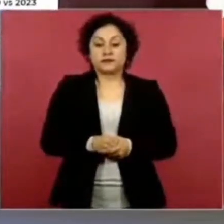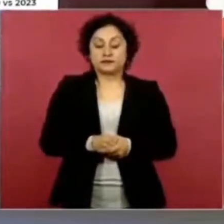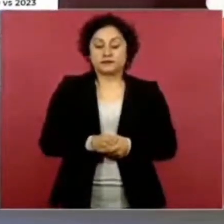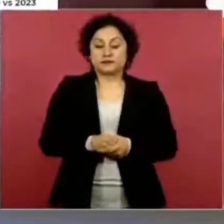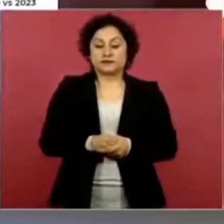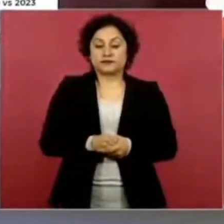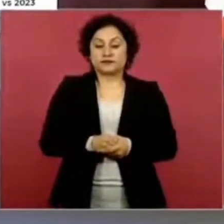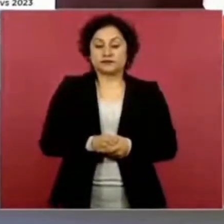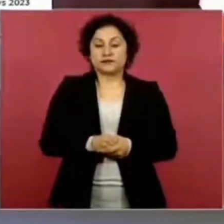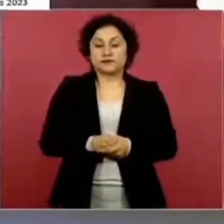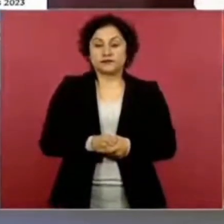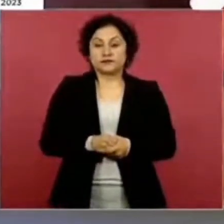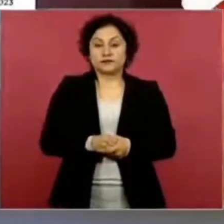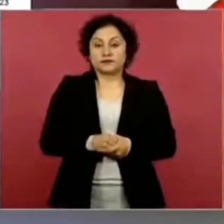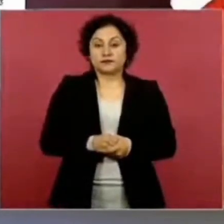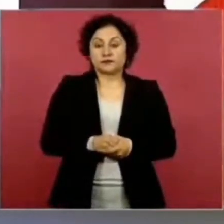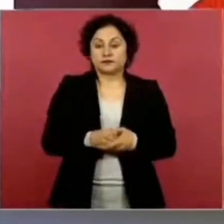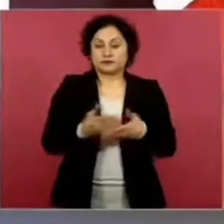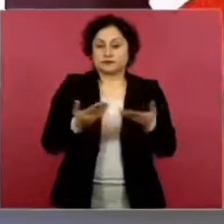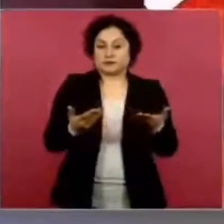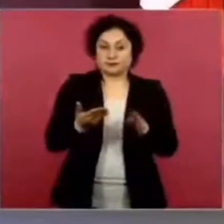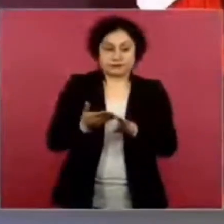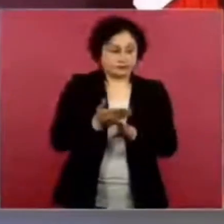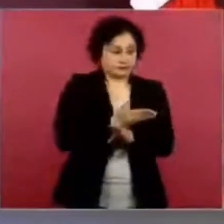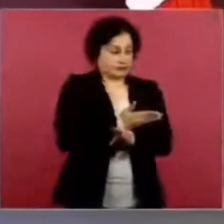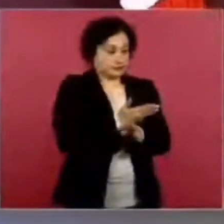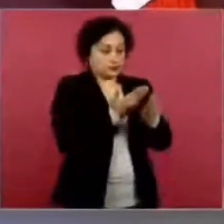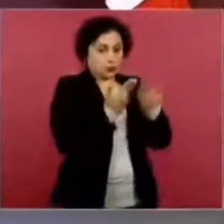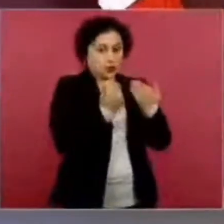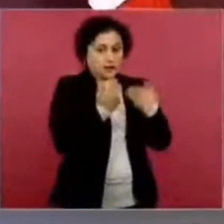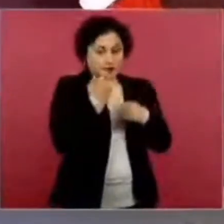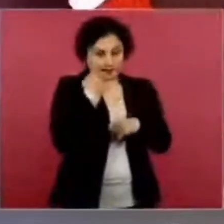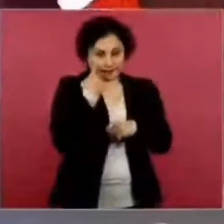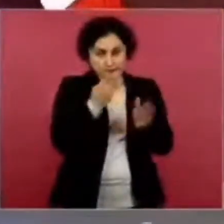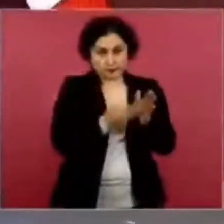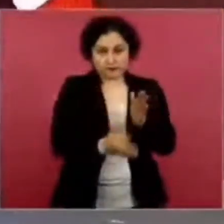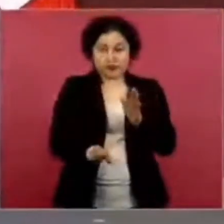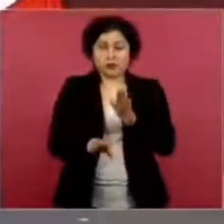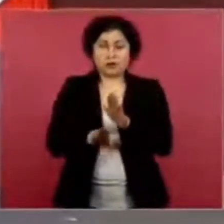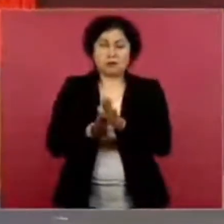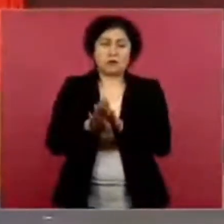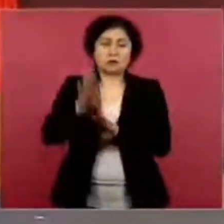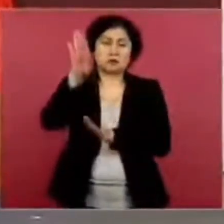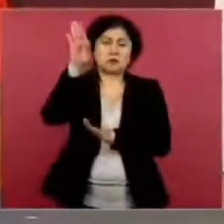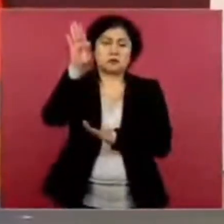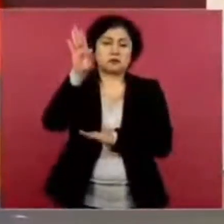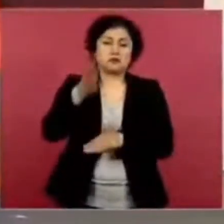pues hasta aquí, miren después,